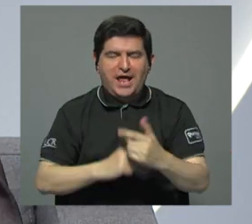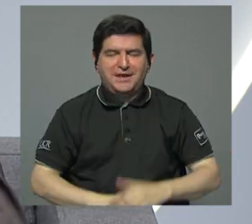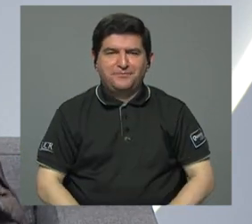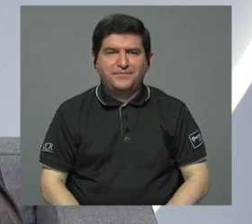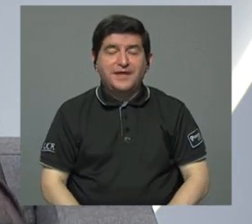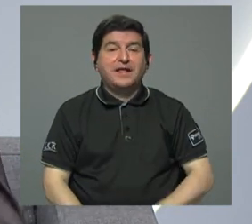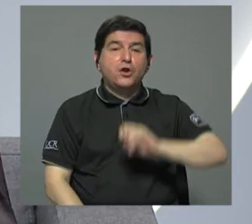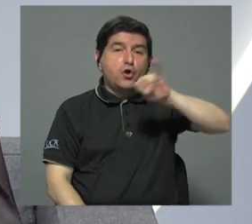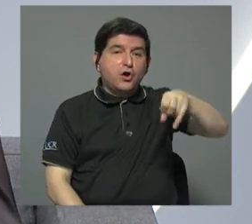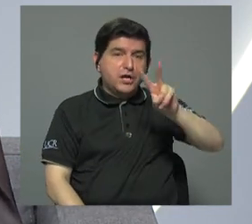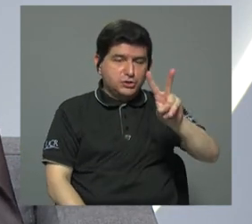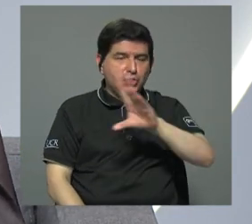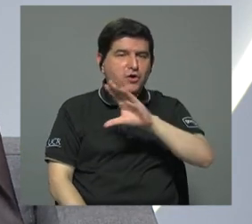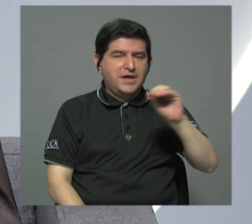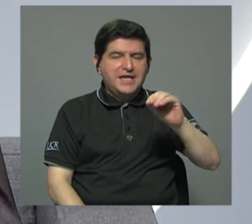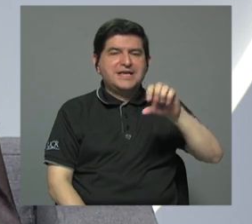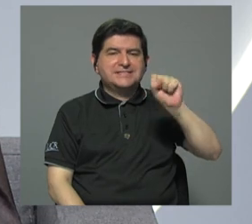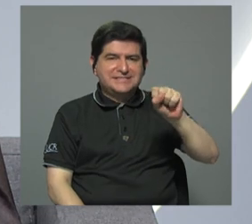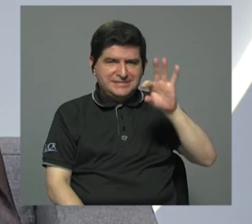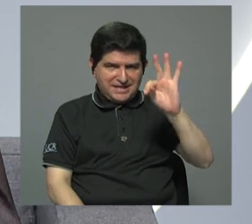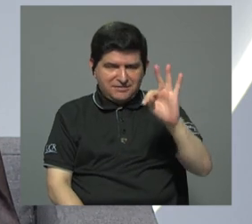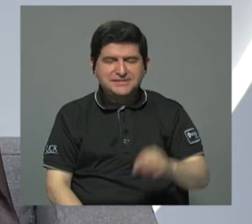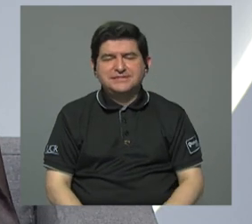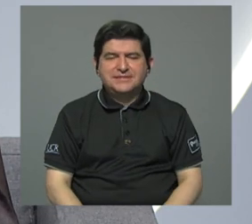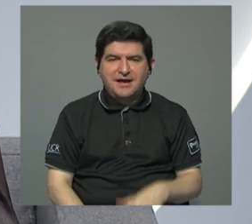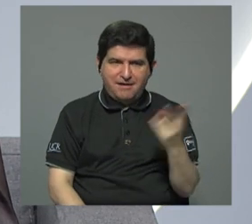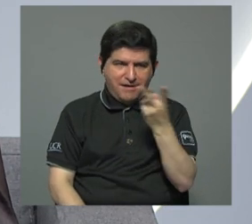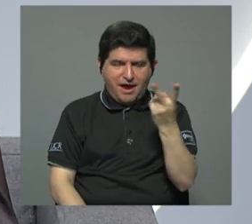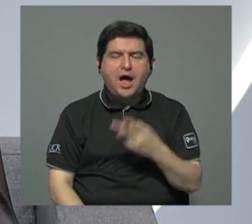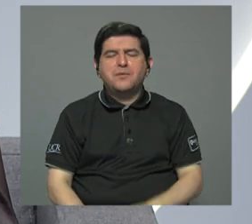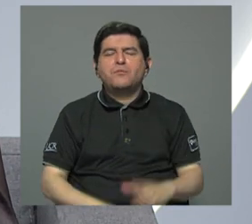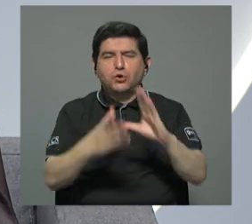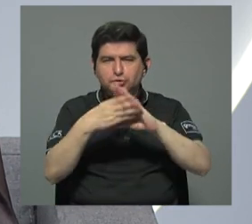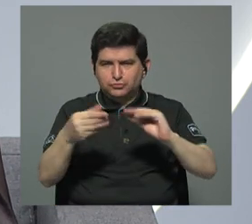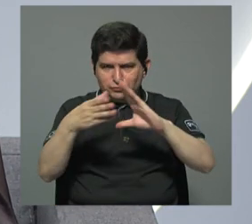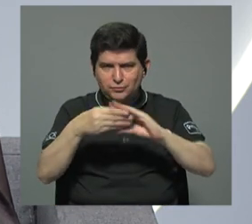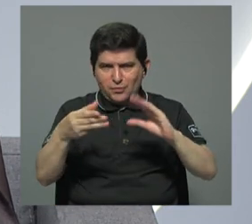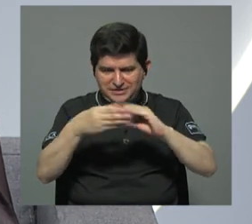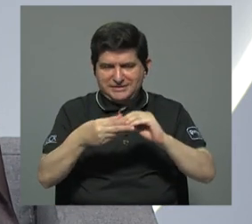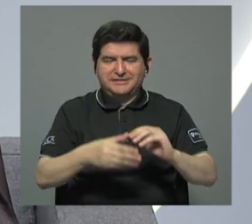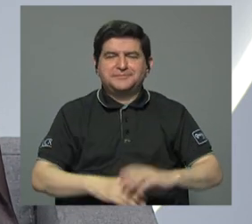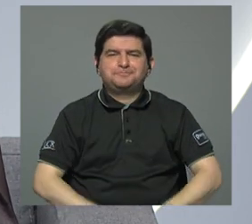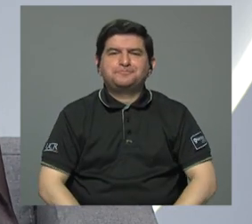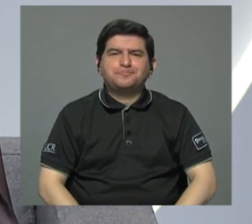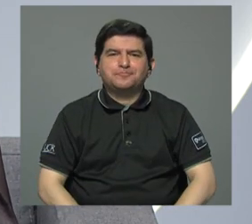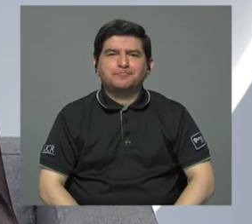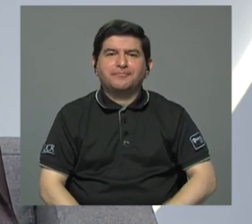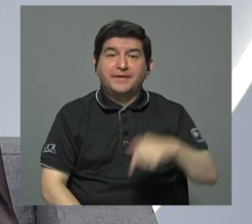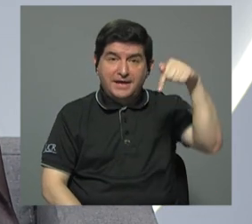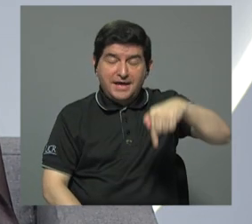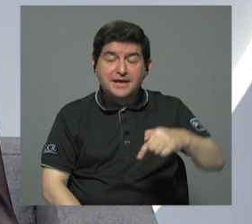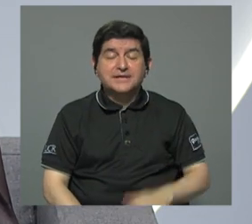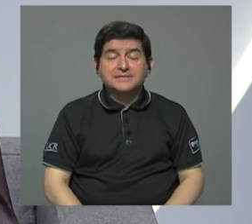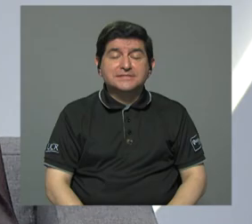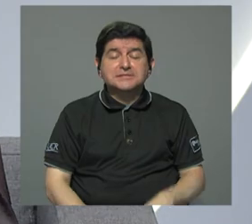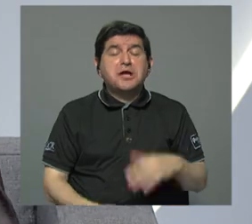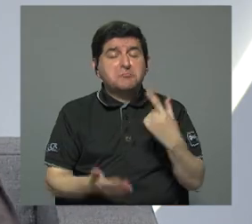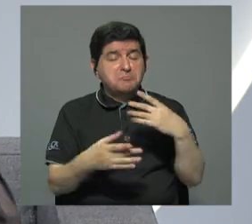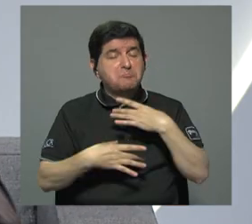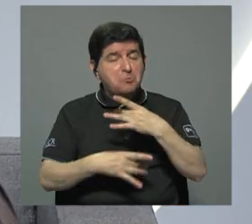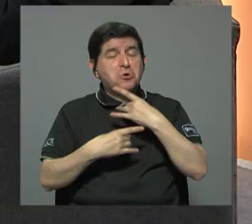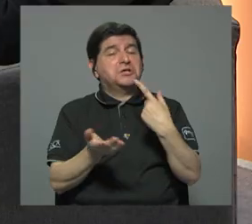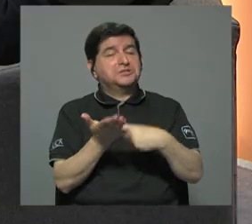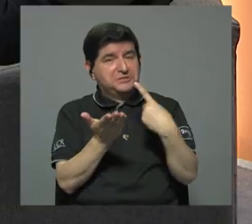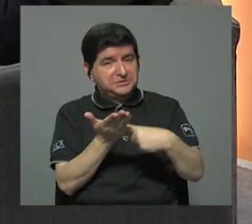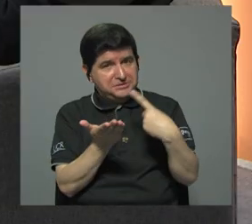don John Vega y también don Sebastián Trejos, han venido generando con esta controversia interesante.